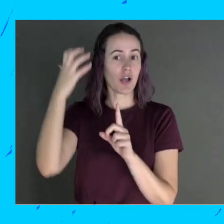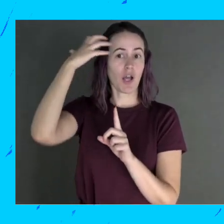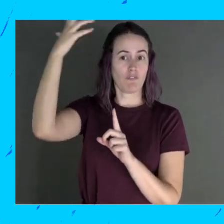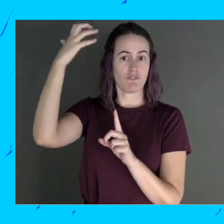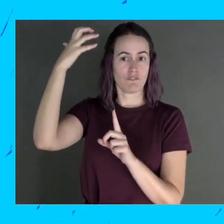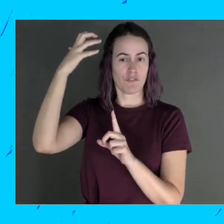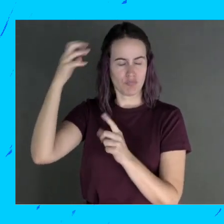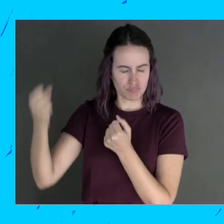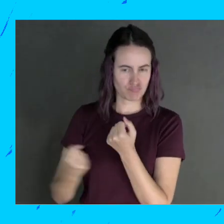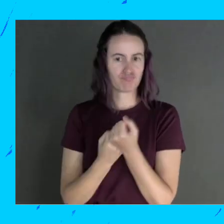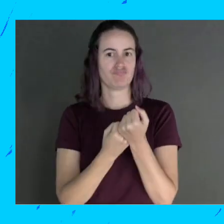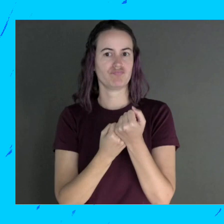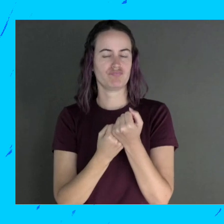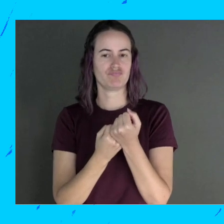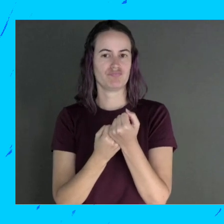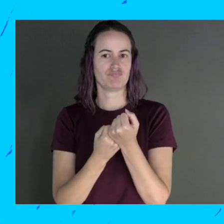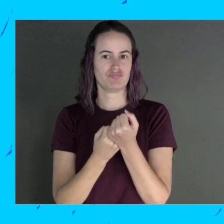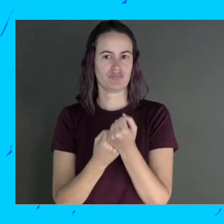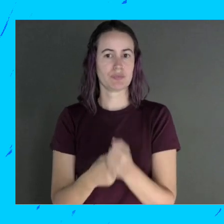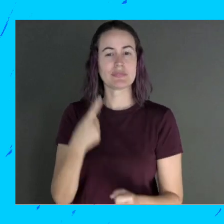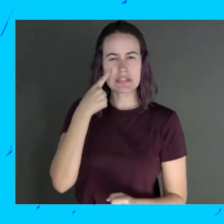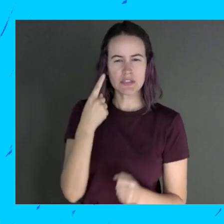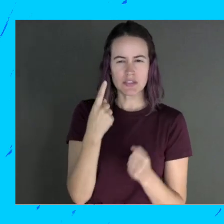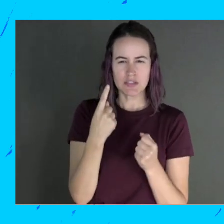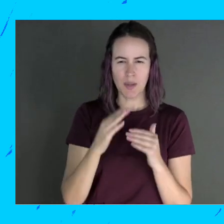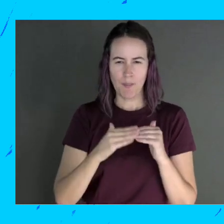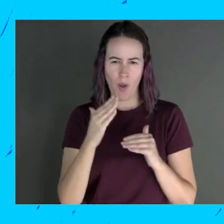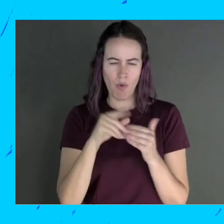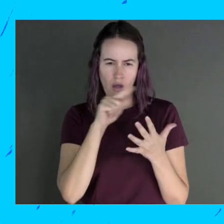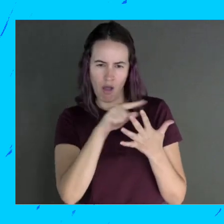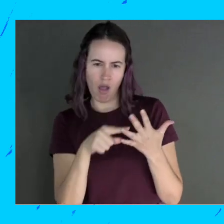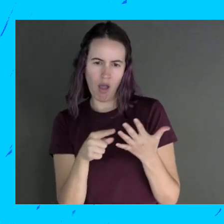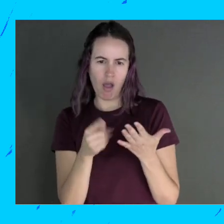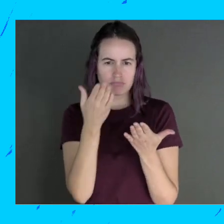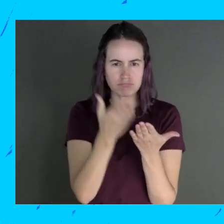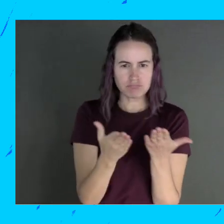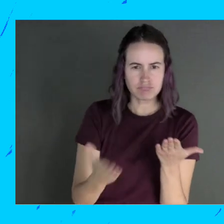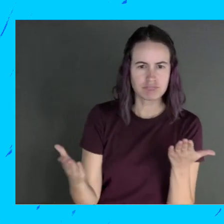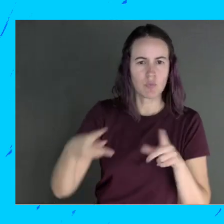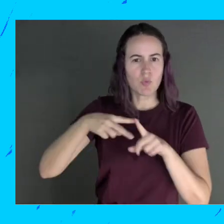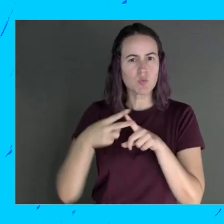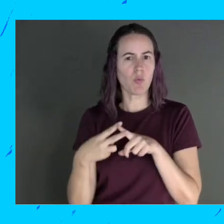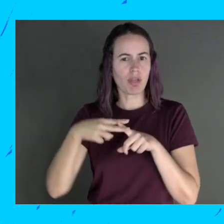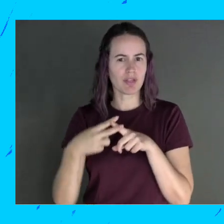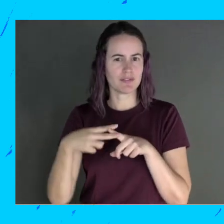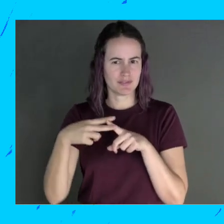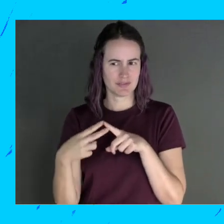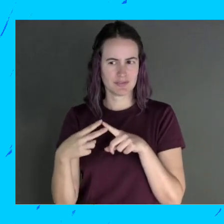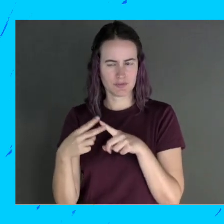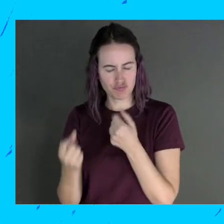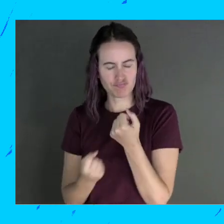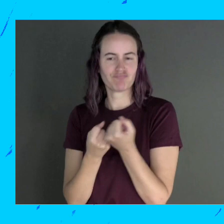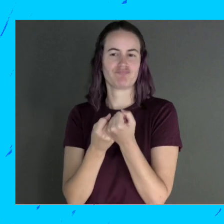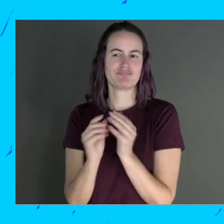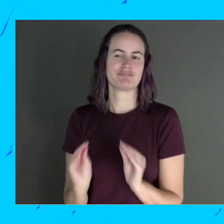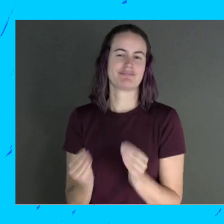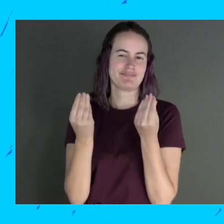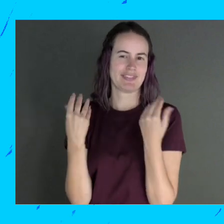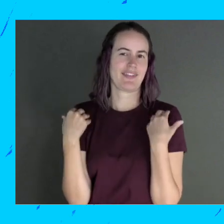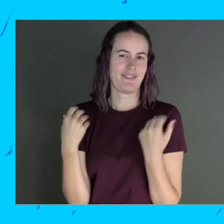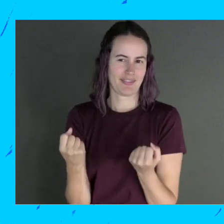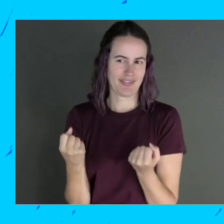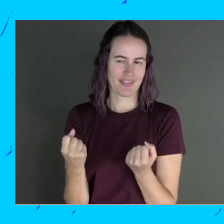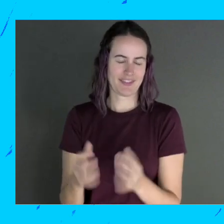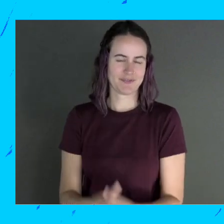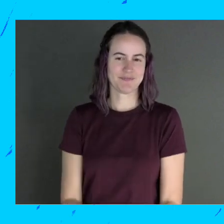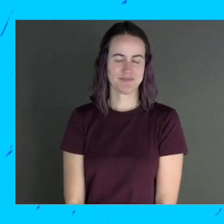Hay un enfoque principalmente en la salud mental de los adolescentes. Y habrá un programa de entrenamiento